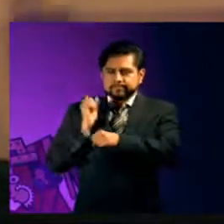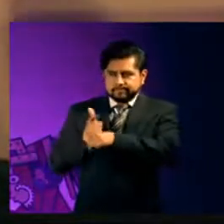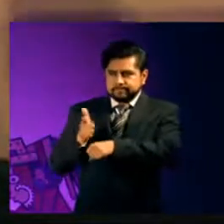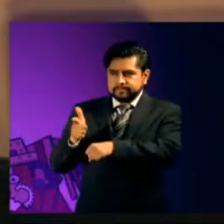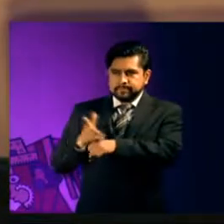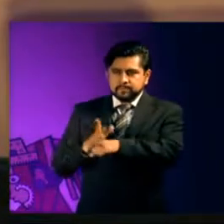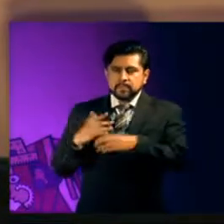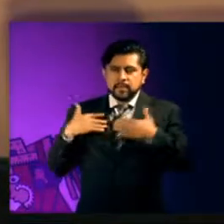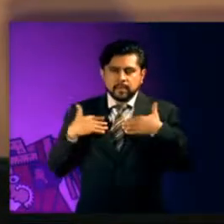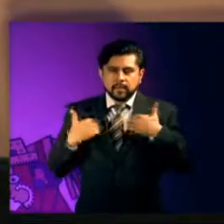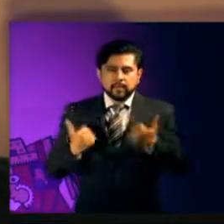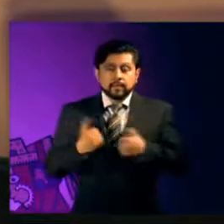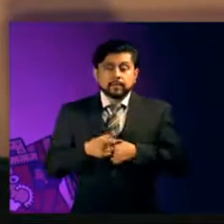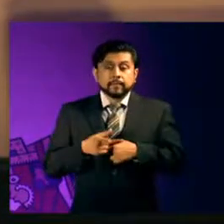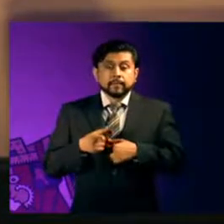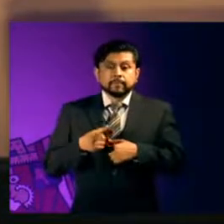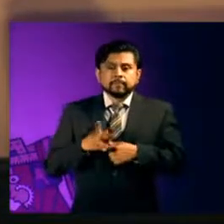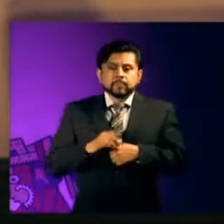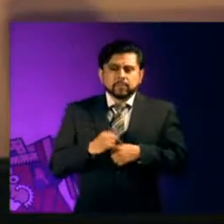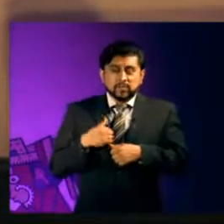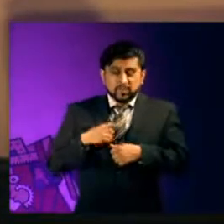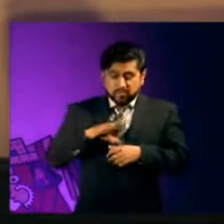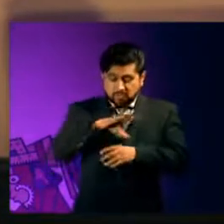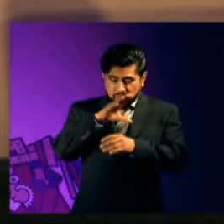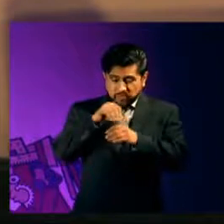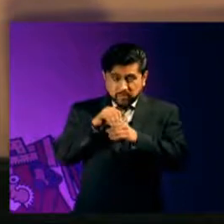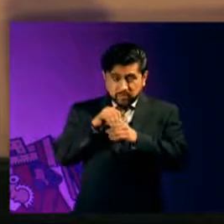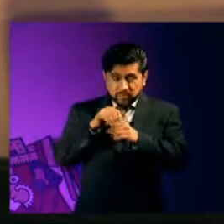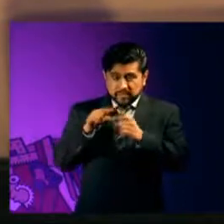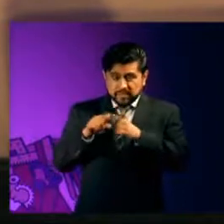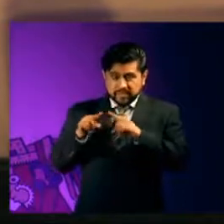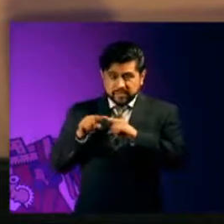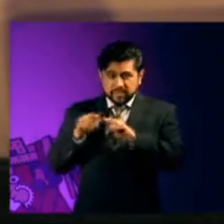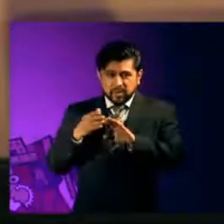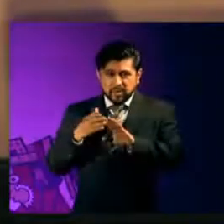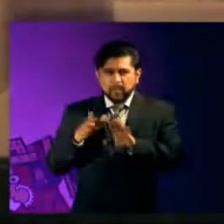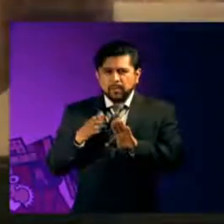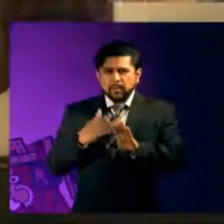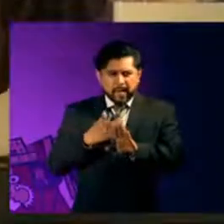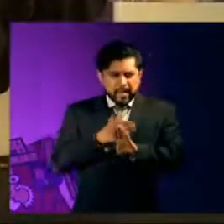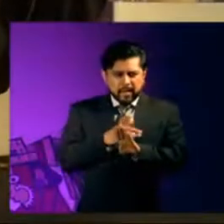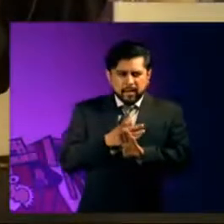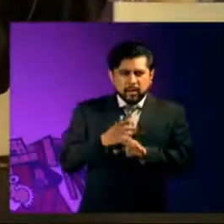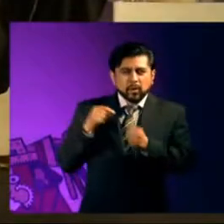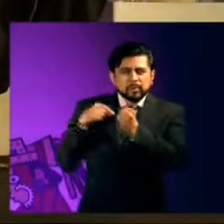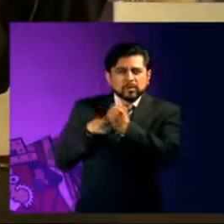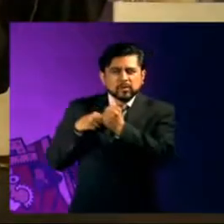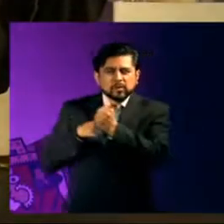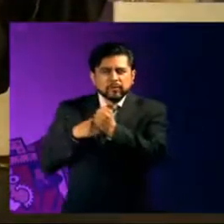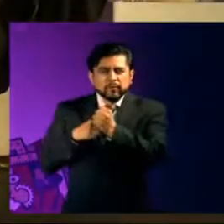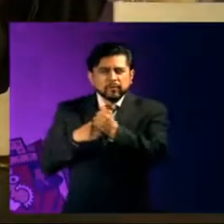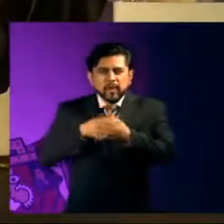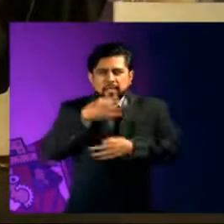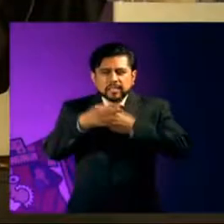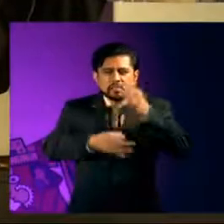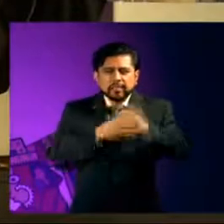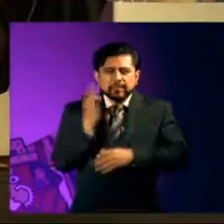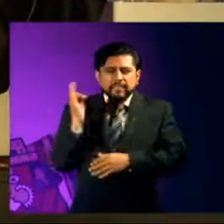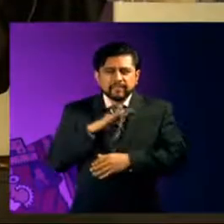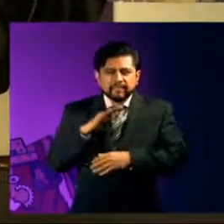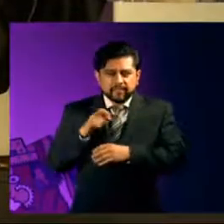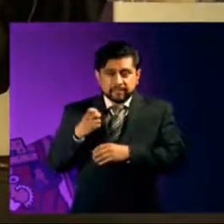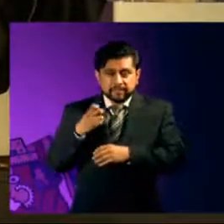es todo por ejemplo todo esto que está detrás de las pitiüses por ejemplo hoy estaba lloviendo de